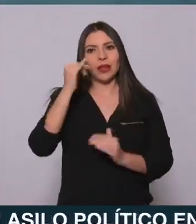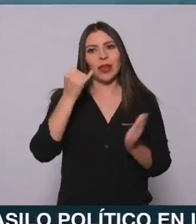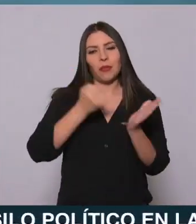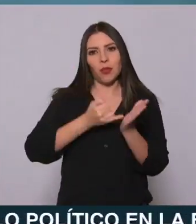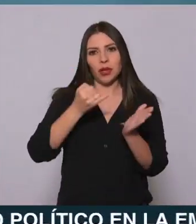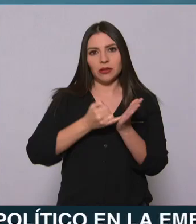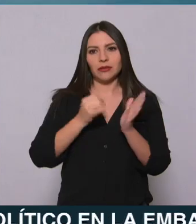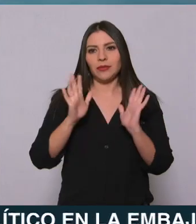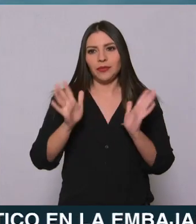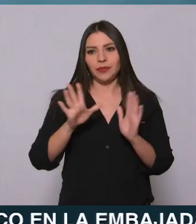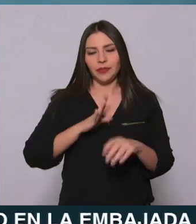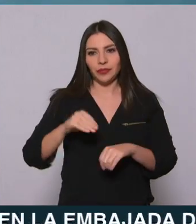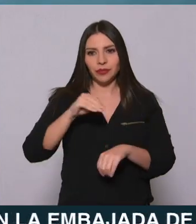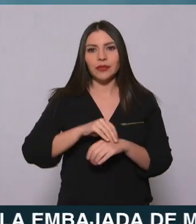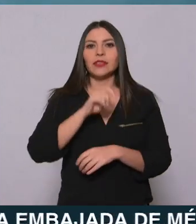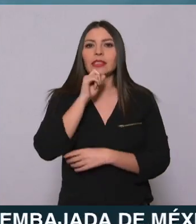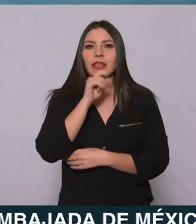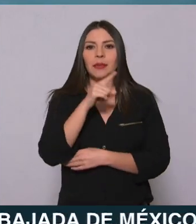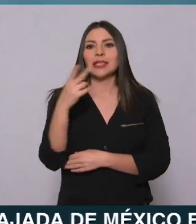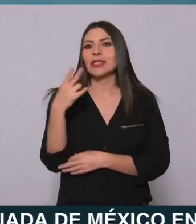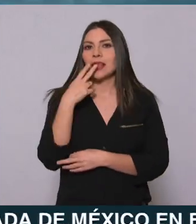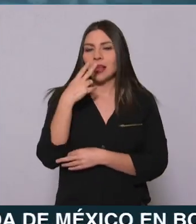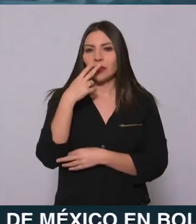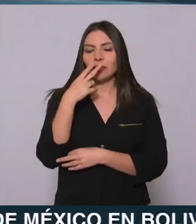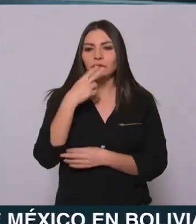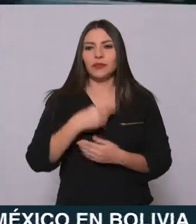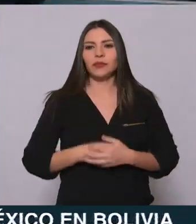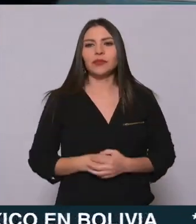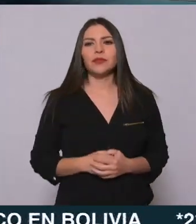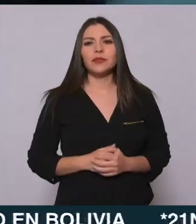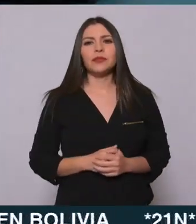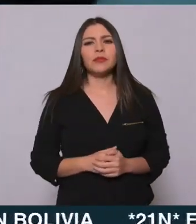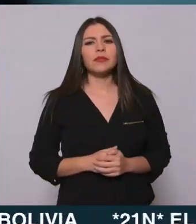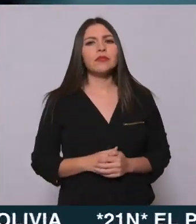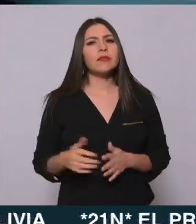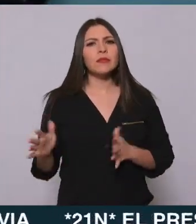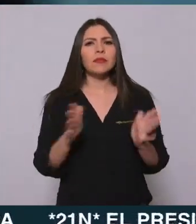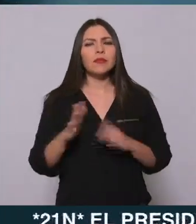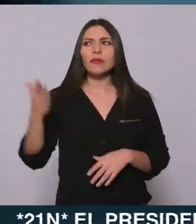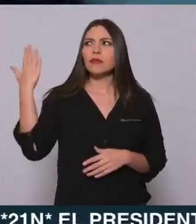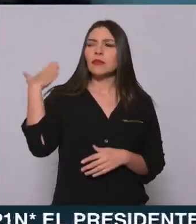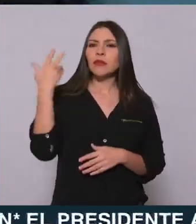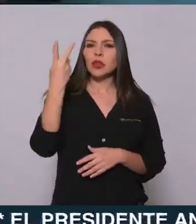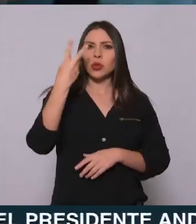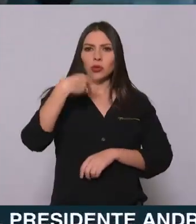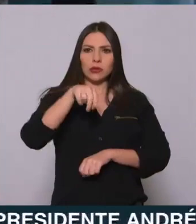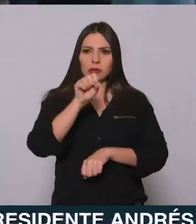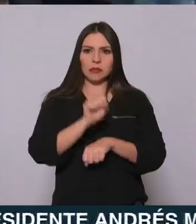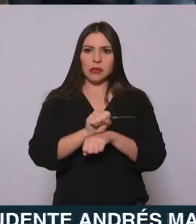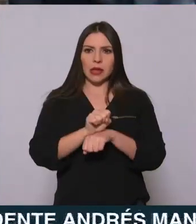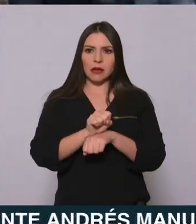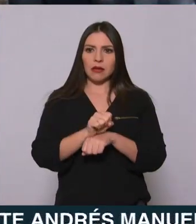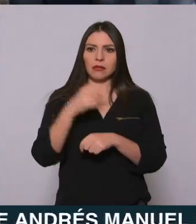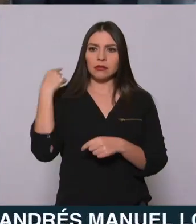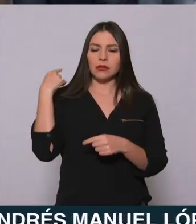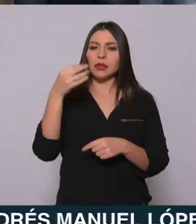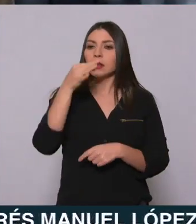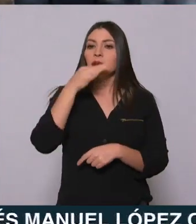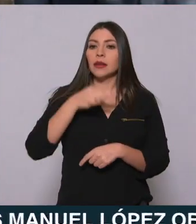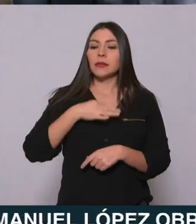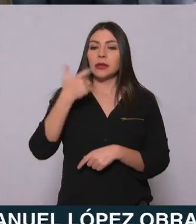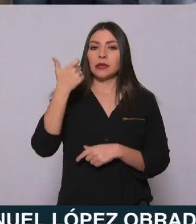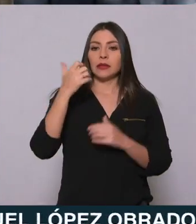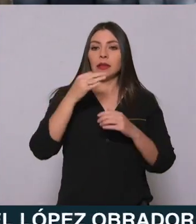mismo ocurre con el cigarro. Entonces hace como 2 semanas nos dijeron que iba a subir. Estaban en